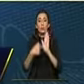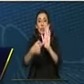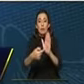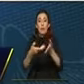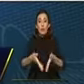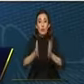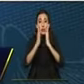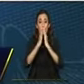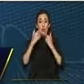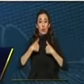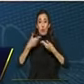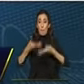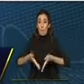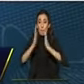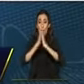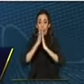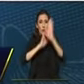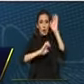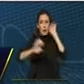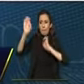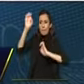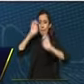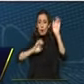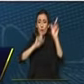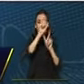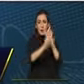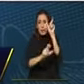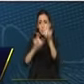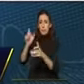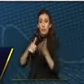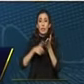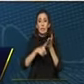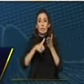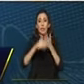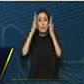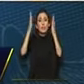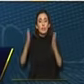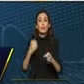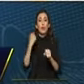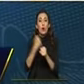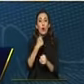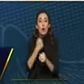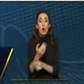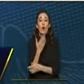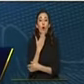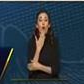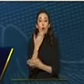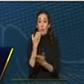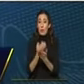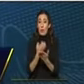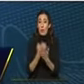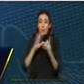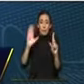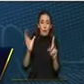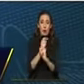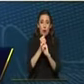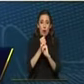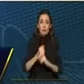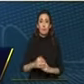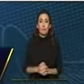que examine y evalúe la gestión de los ministros por lo que ellos hagan para promover una economía